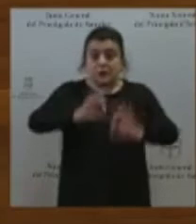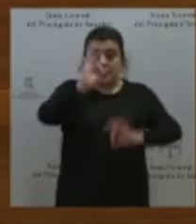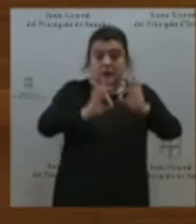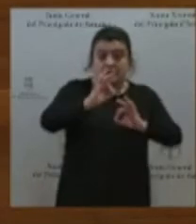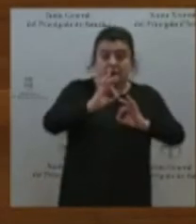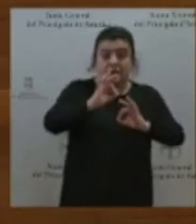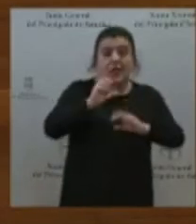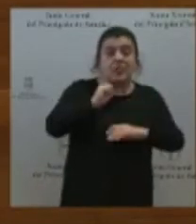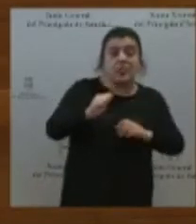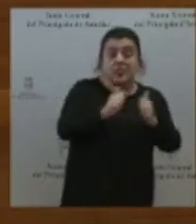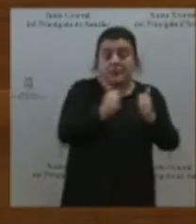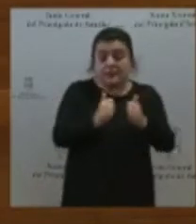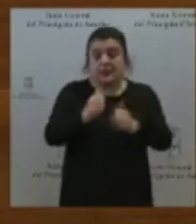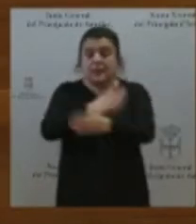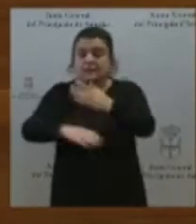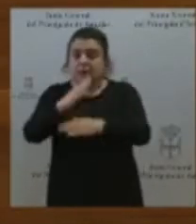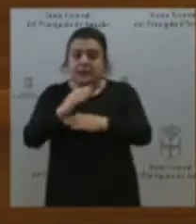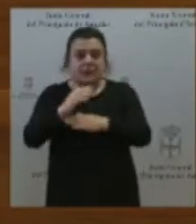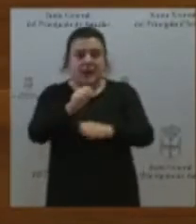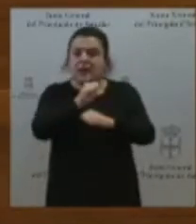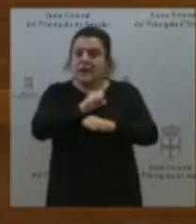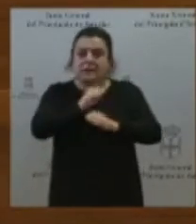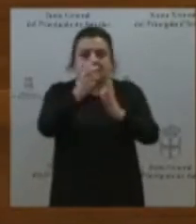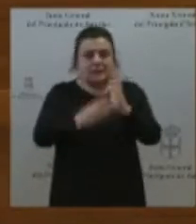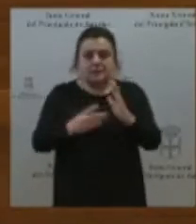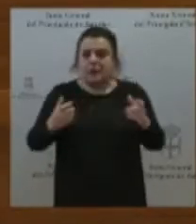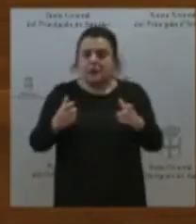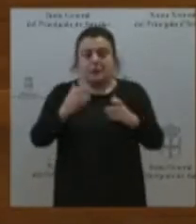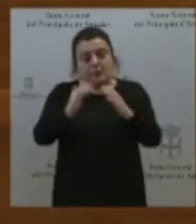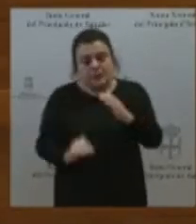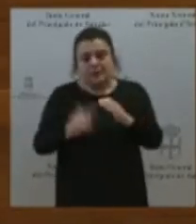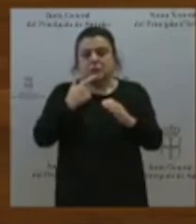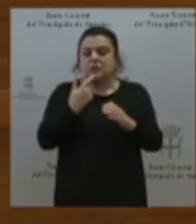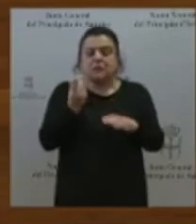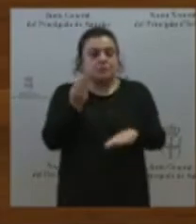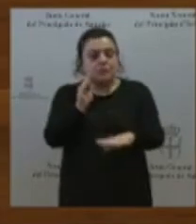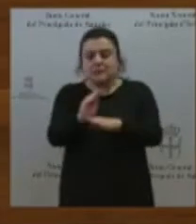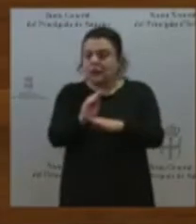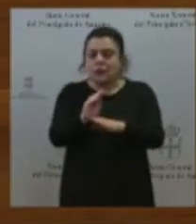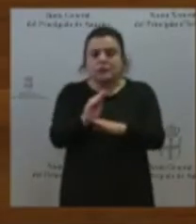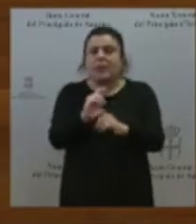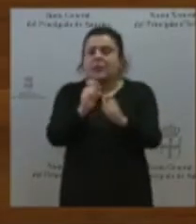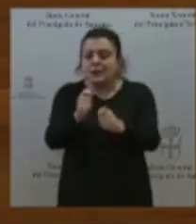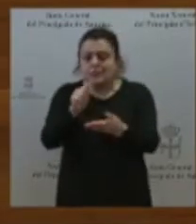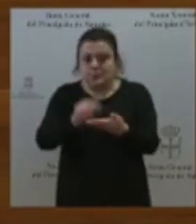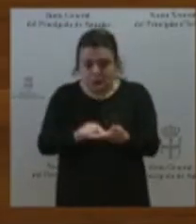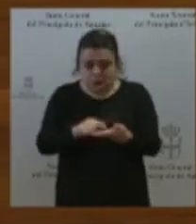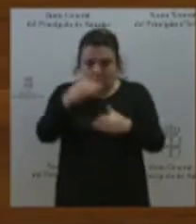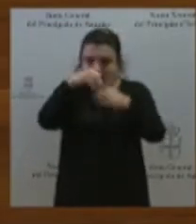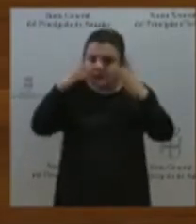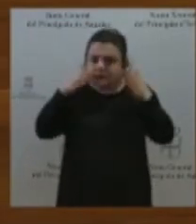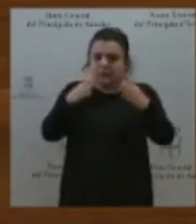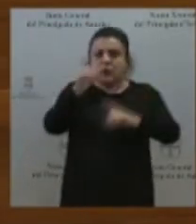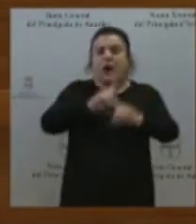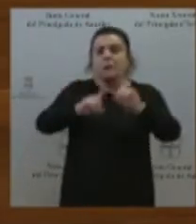que se les conceden prestaciones sociales las reciban de inmediato, atendiendo a la situación de dificultad en la que se encuentran. Este